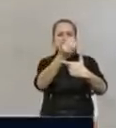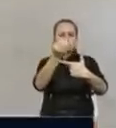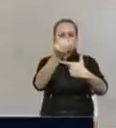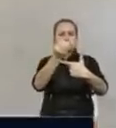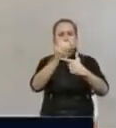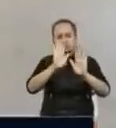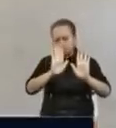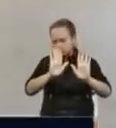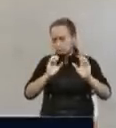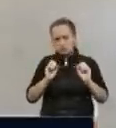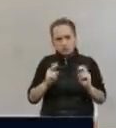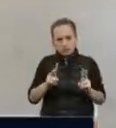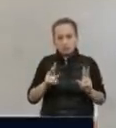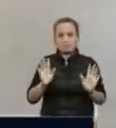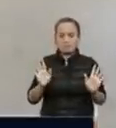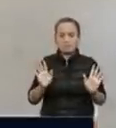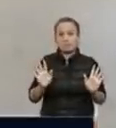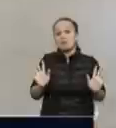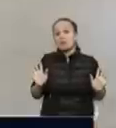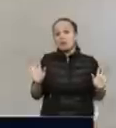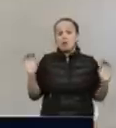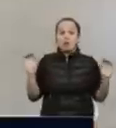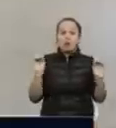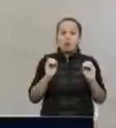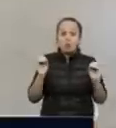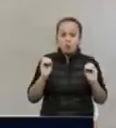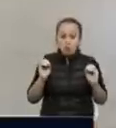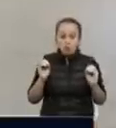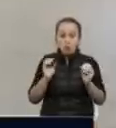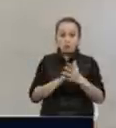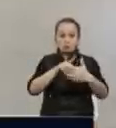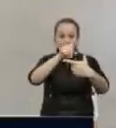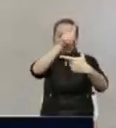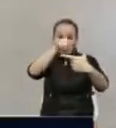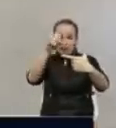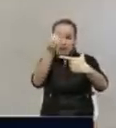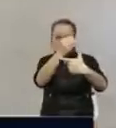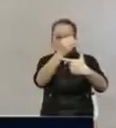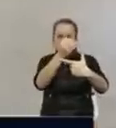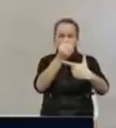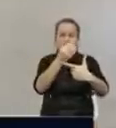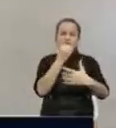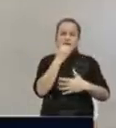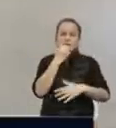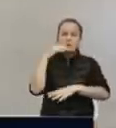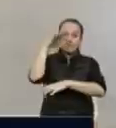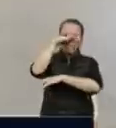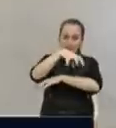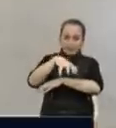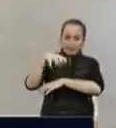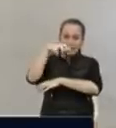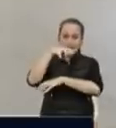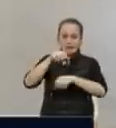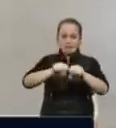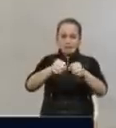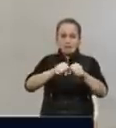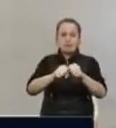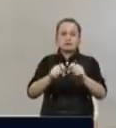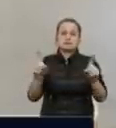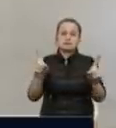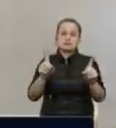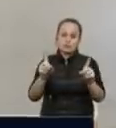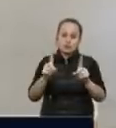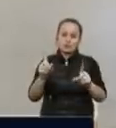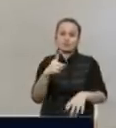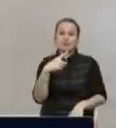Y entonces podría haber unas grandes cifras de destrucción de dragas, pero eran pequeñas dragas en